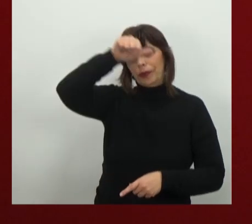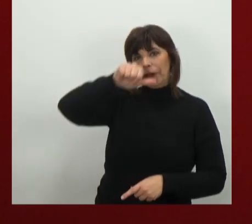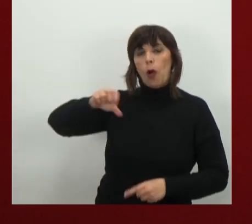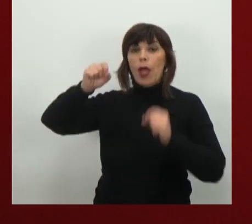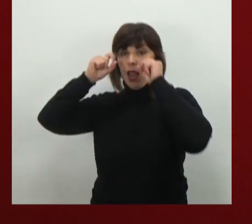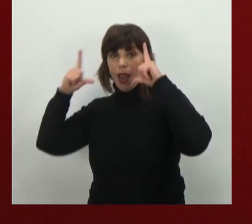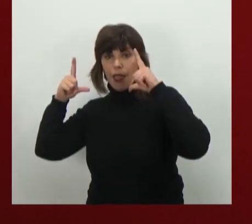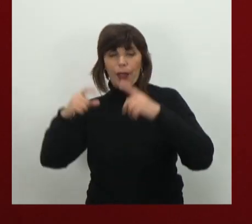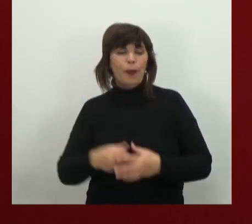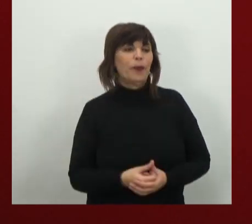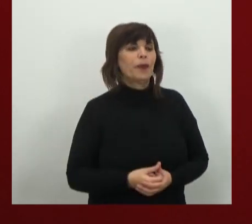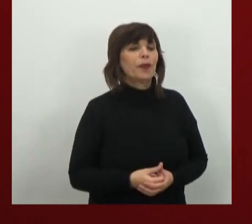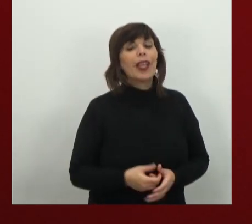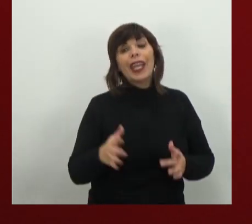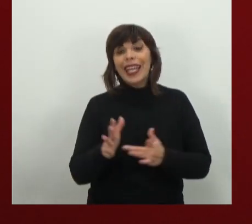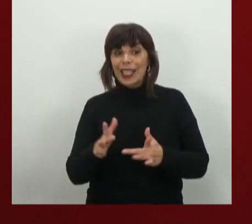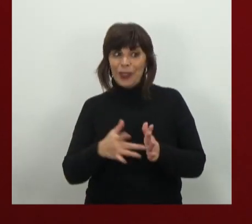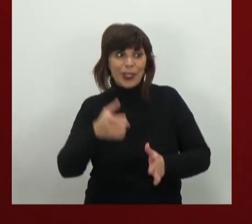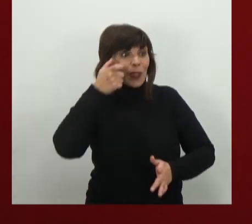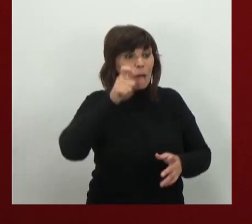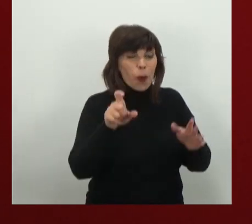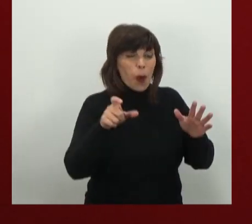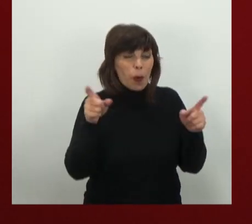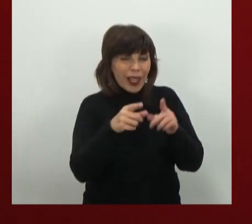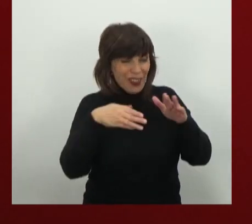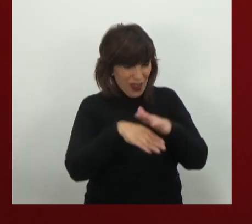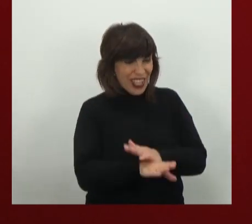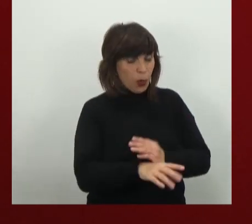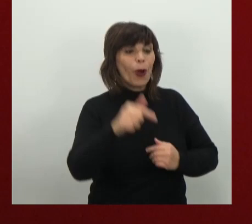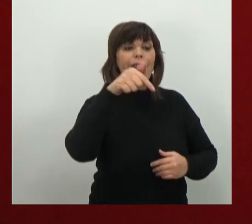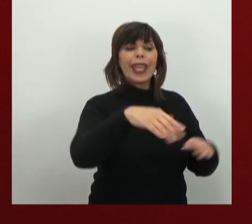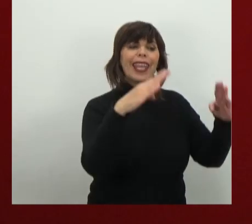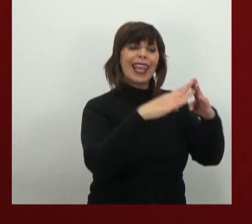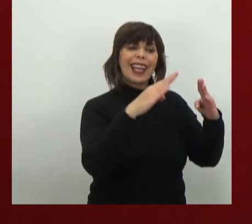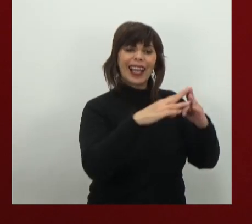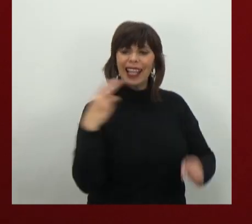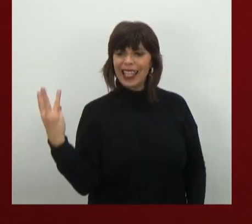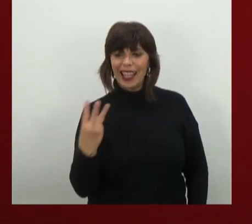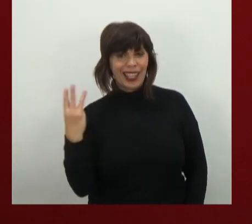comía, a lo mejor pasaba una noche allí. Y dice la Biblia,